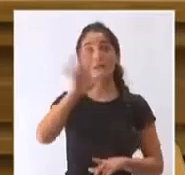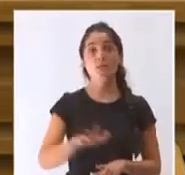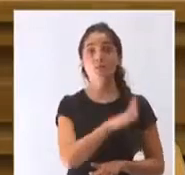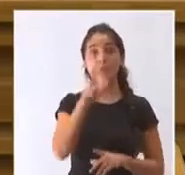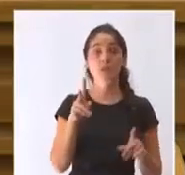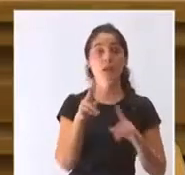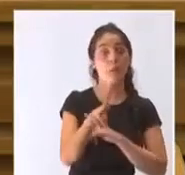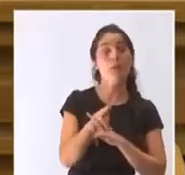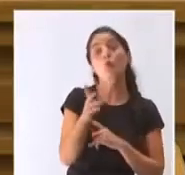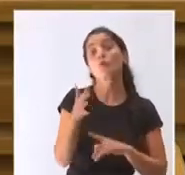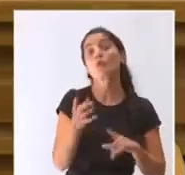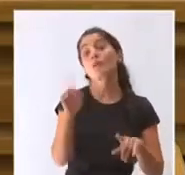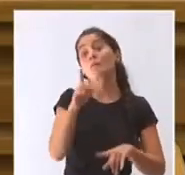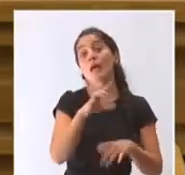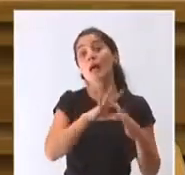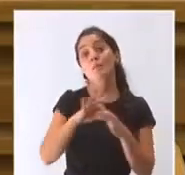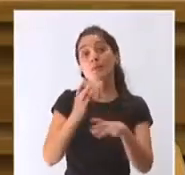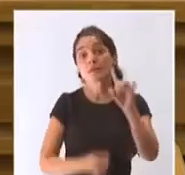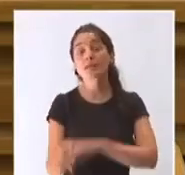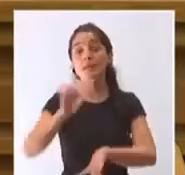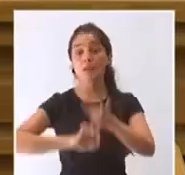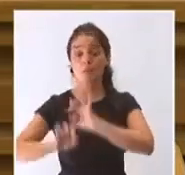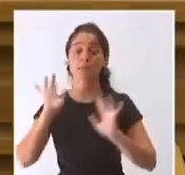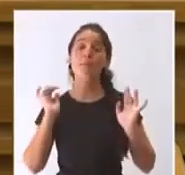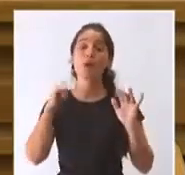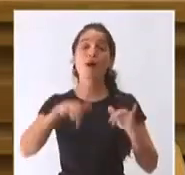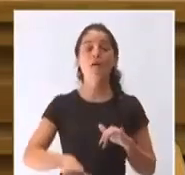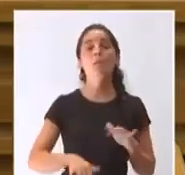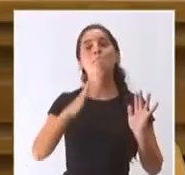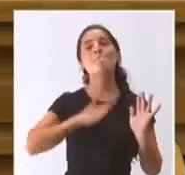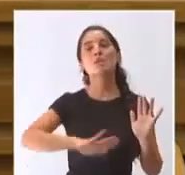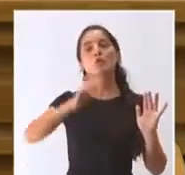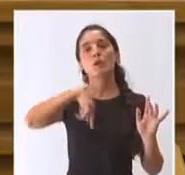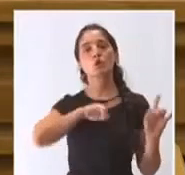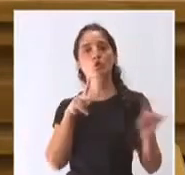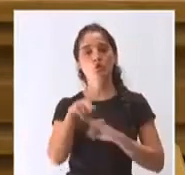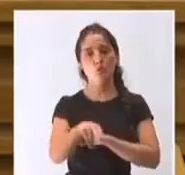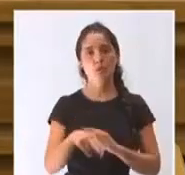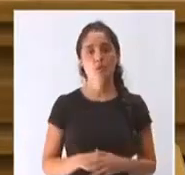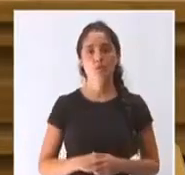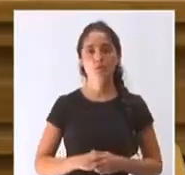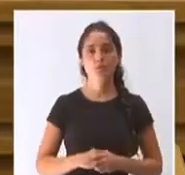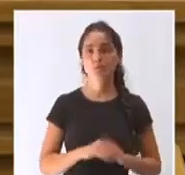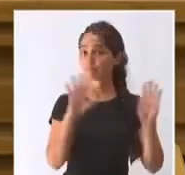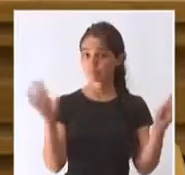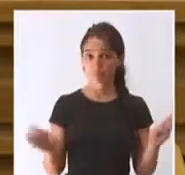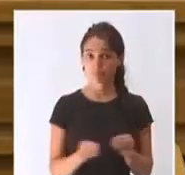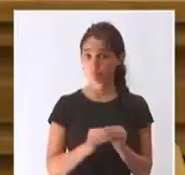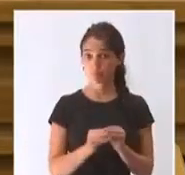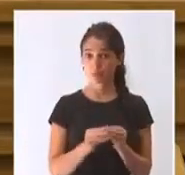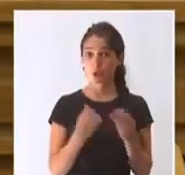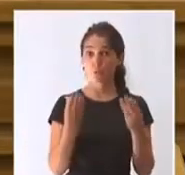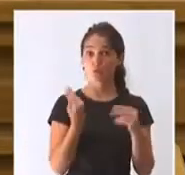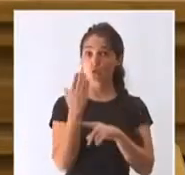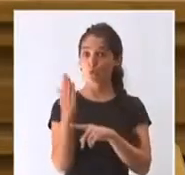afortunadamente y lo estamos evitando pero en definitiva hay muchos planteamientos que